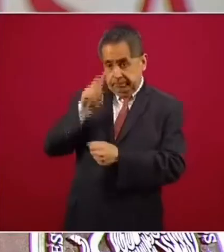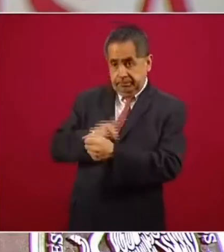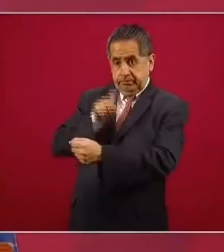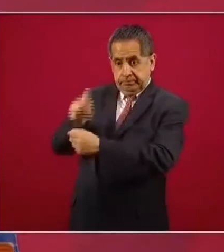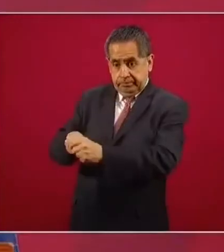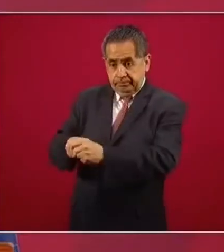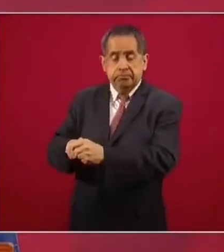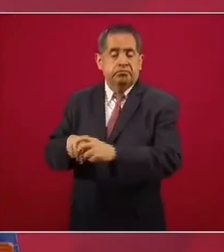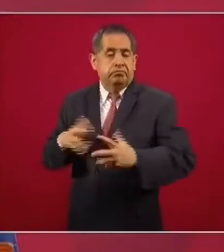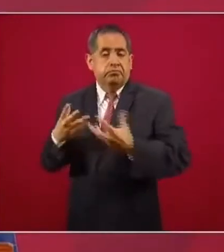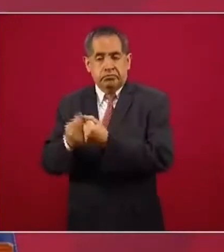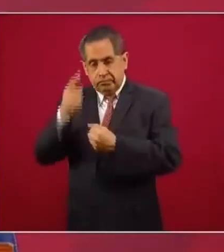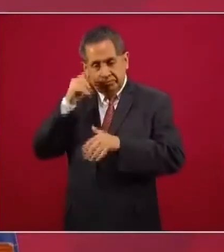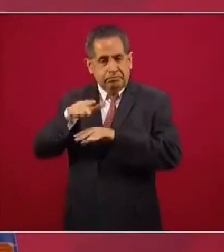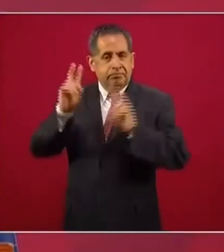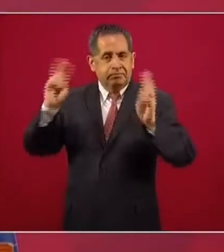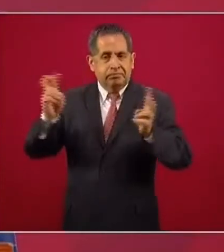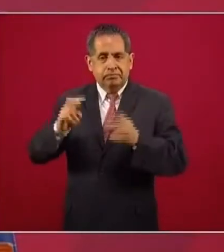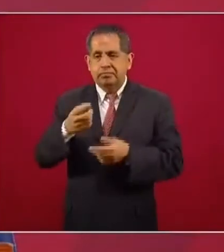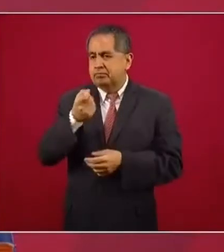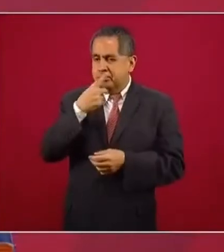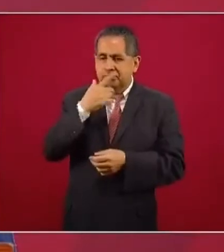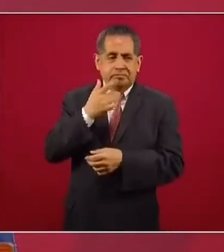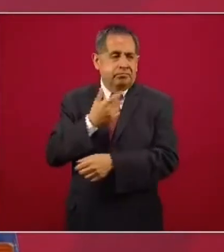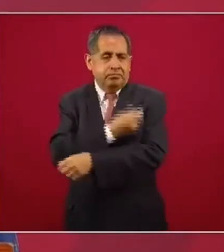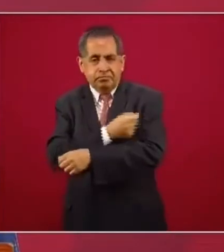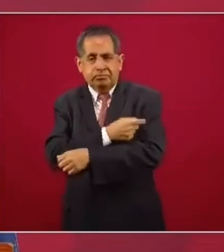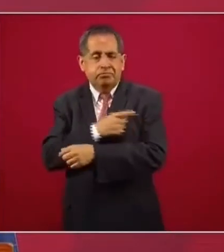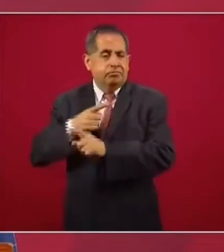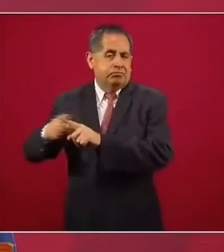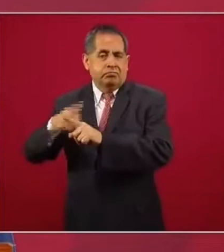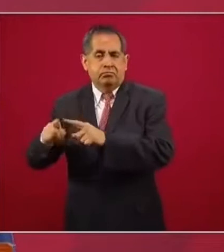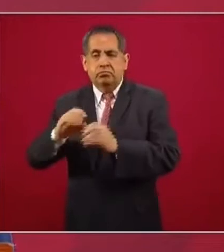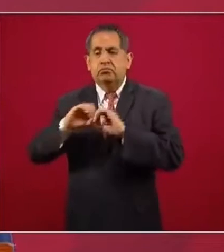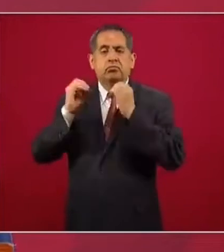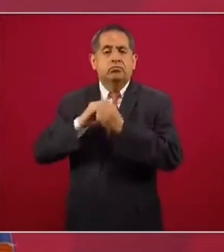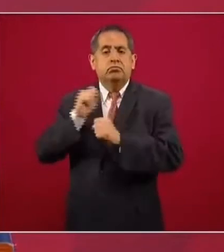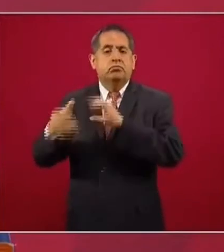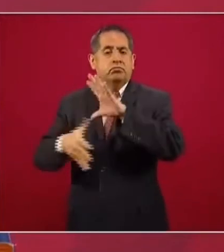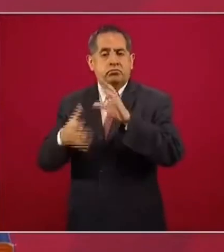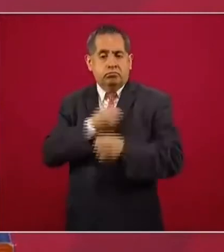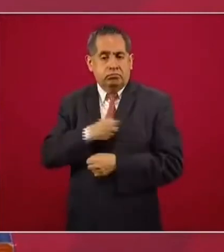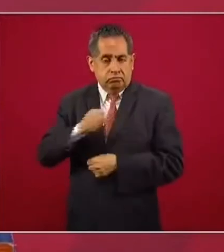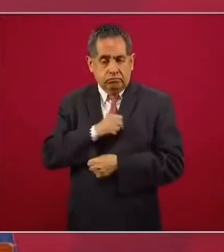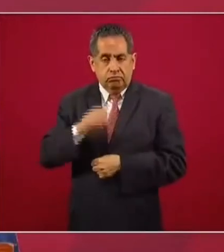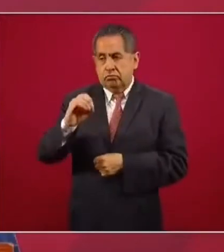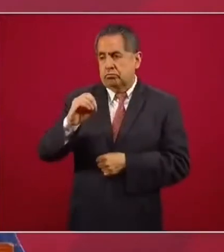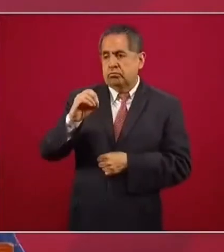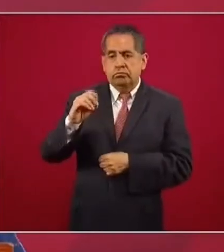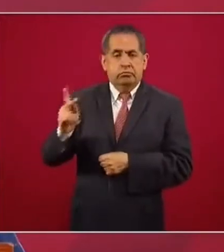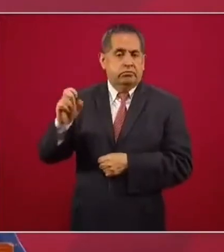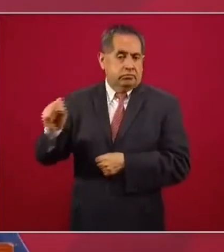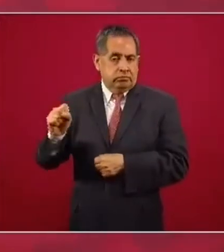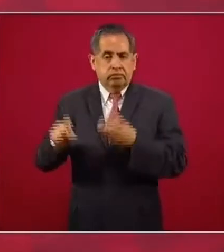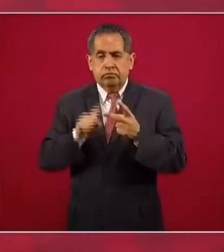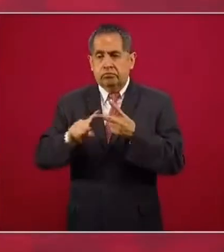los fondos estratégicos de medicamentos y rotatorio de vacunas de la Organización Panamericana de la Salud, Organización Mundial de la